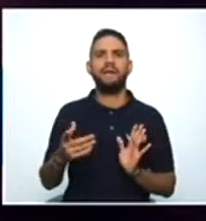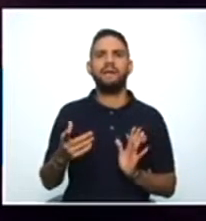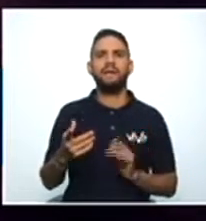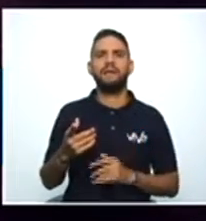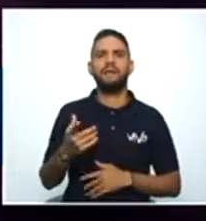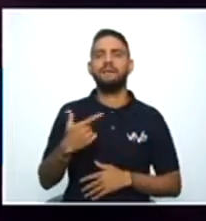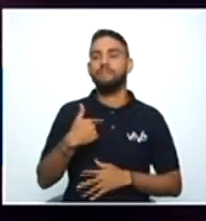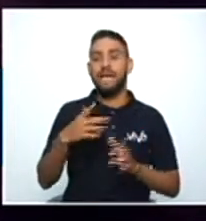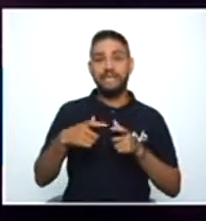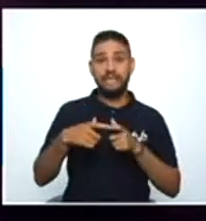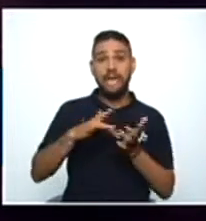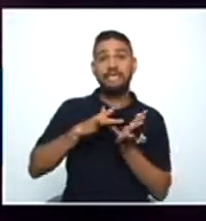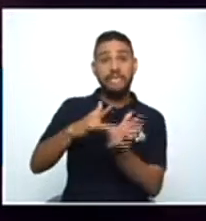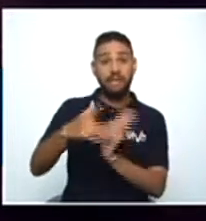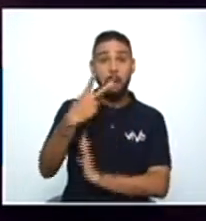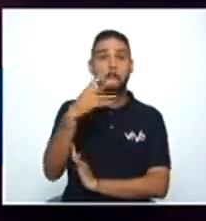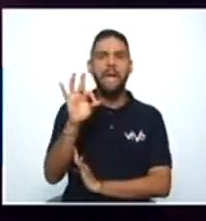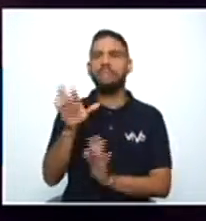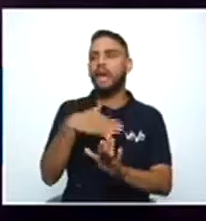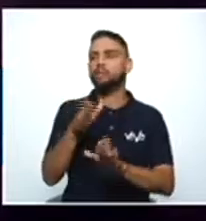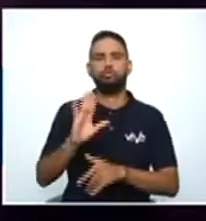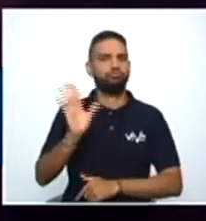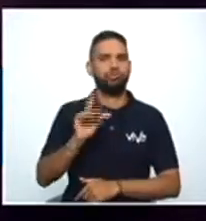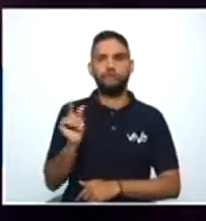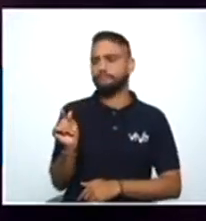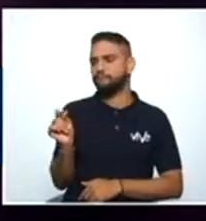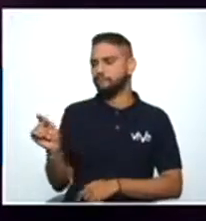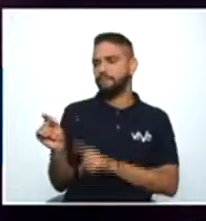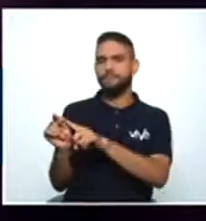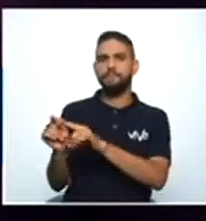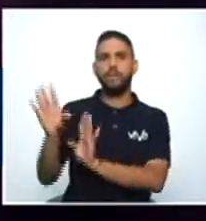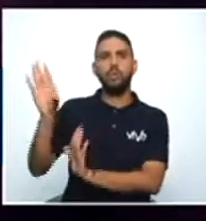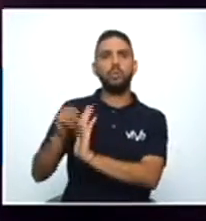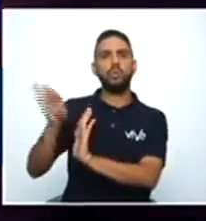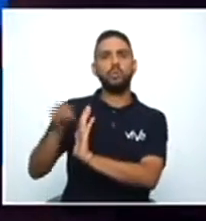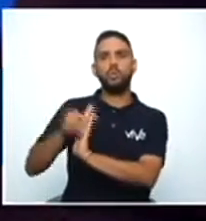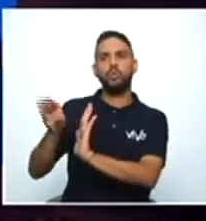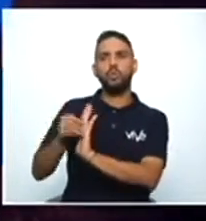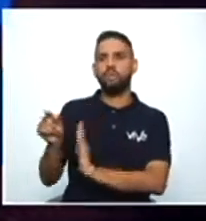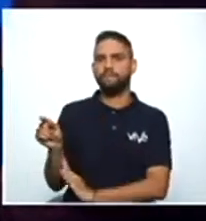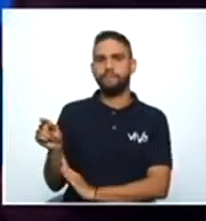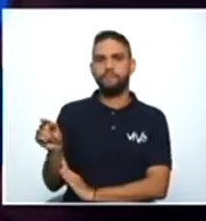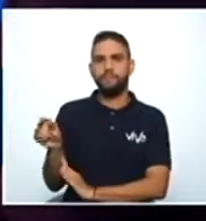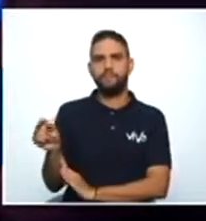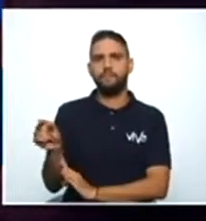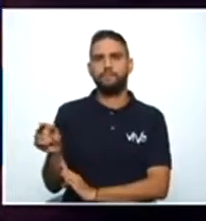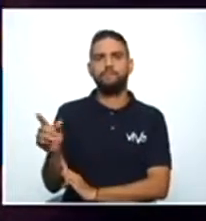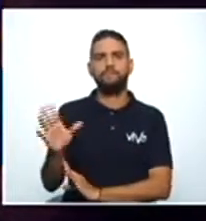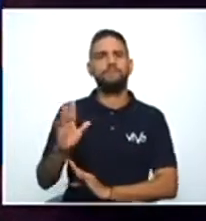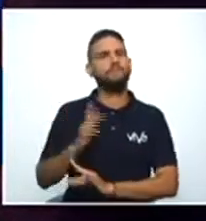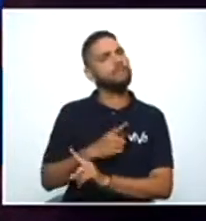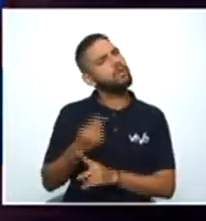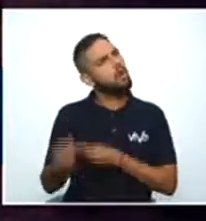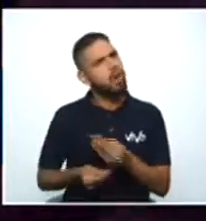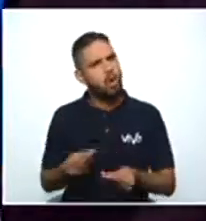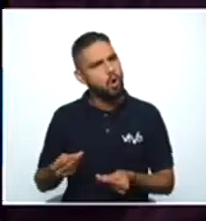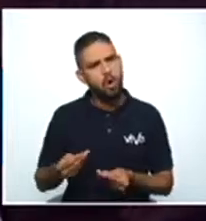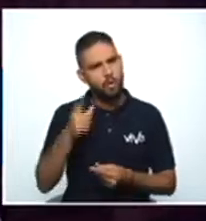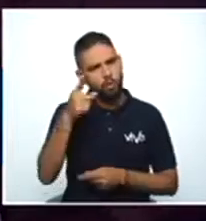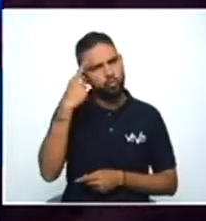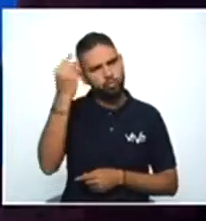20 canciones sino que venderíamos canción por canción lo que son ya las disqueras como